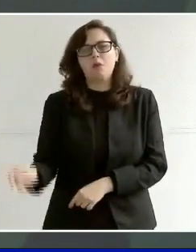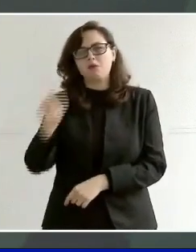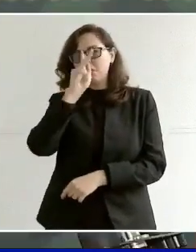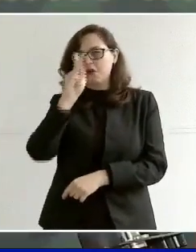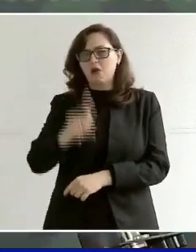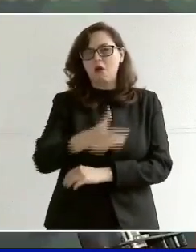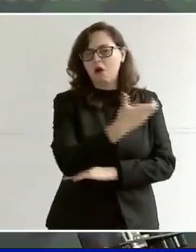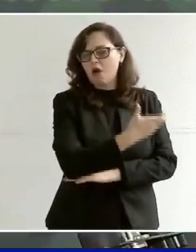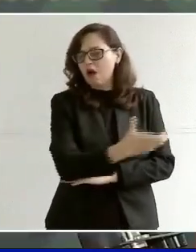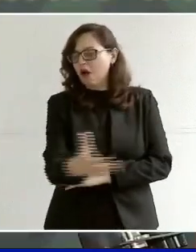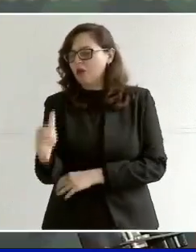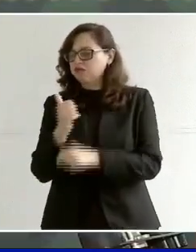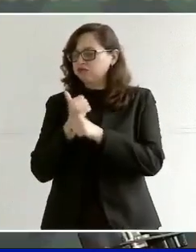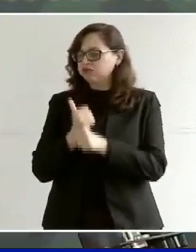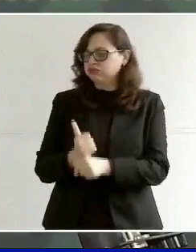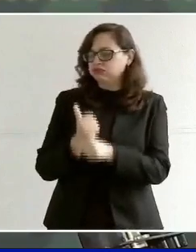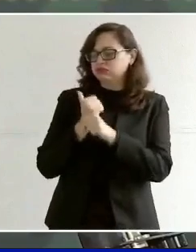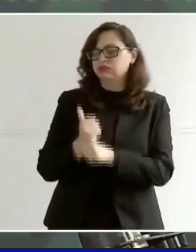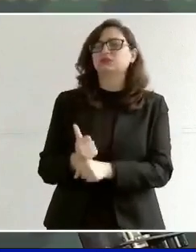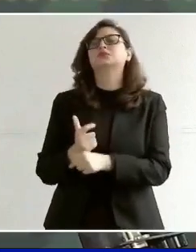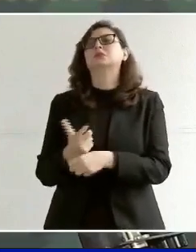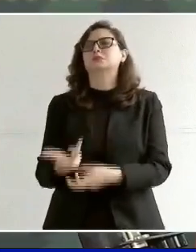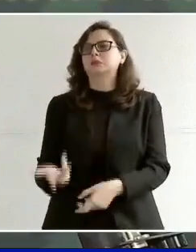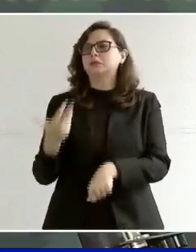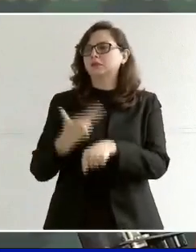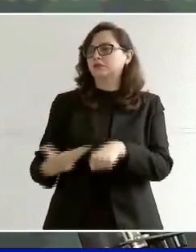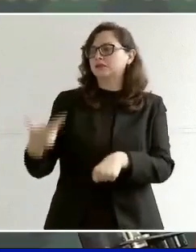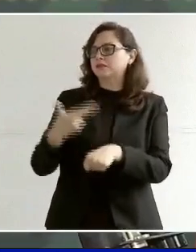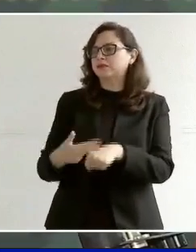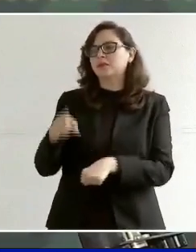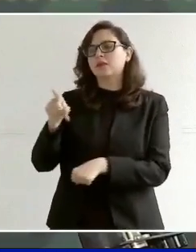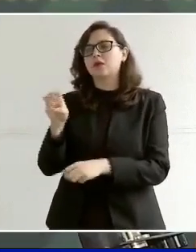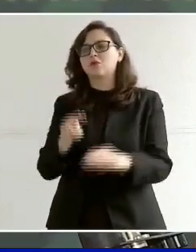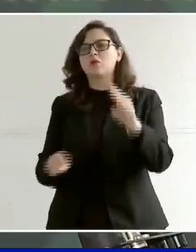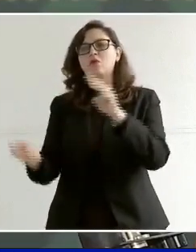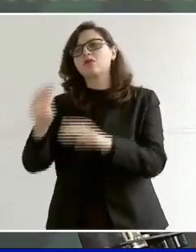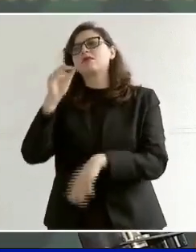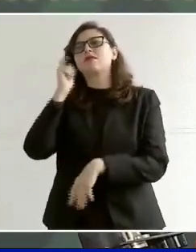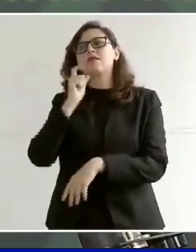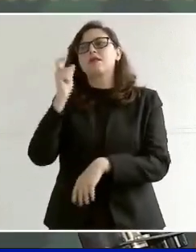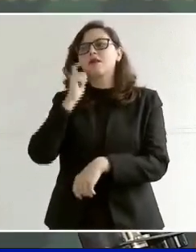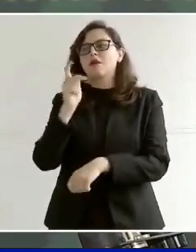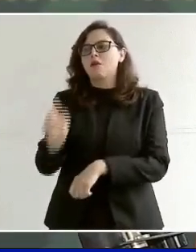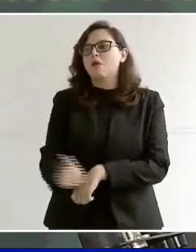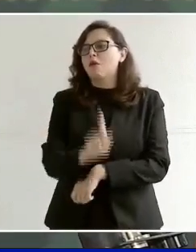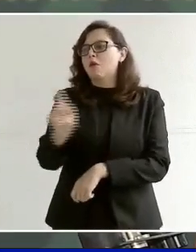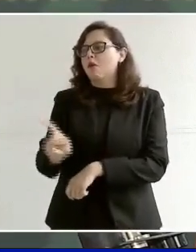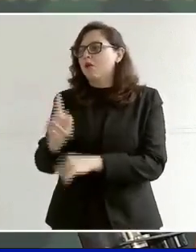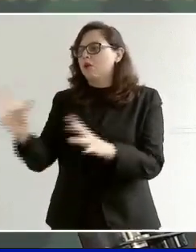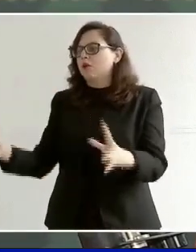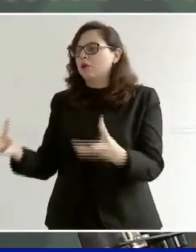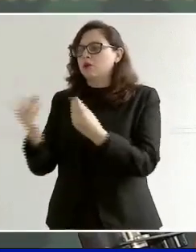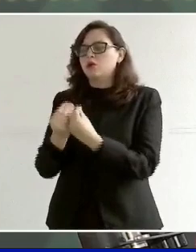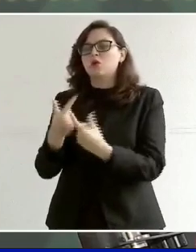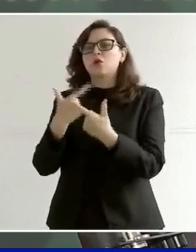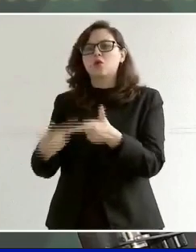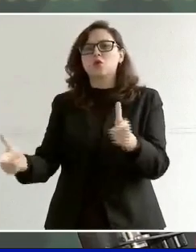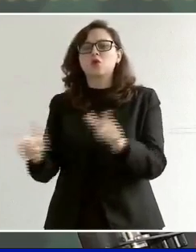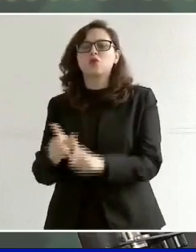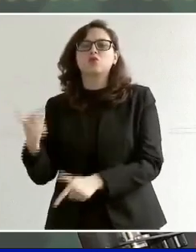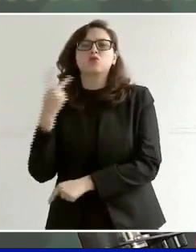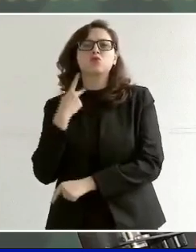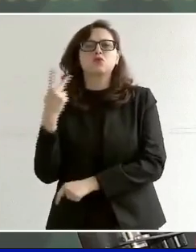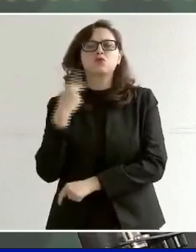campesinos mediante la organización de los pueblos de la Sierra de Guerrero. Funda, pues, el Partido de los